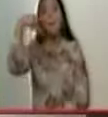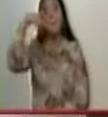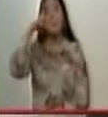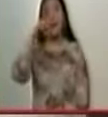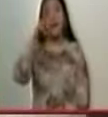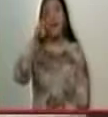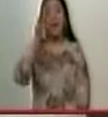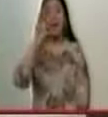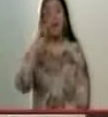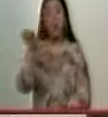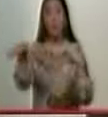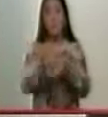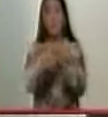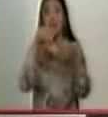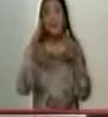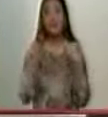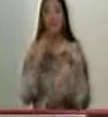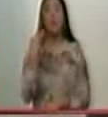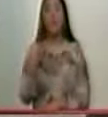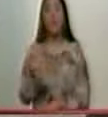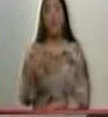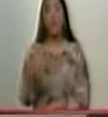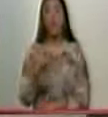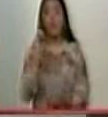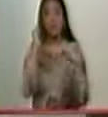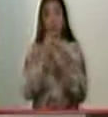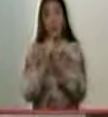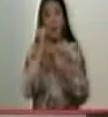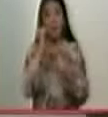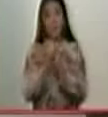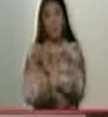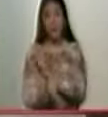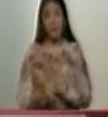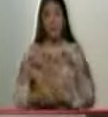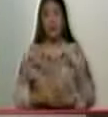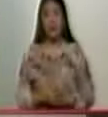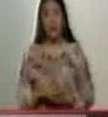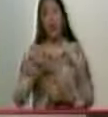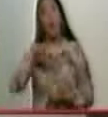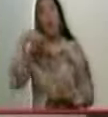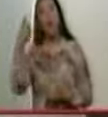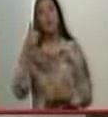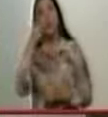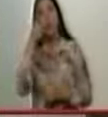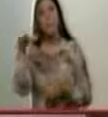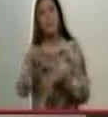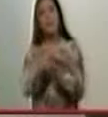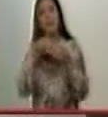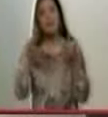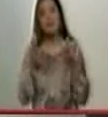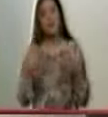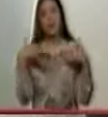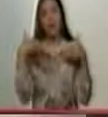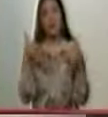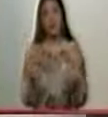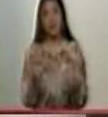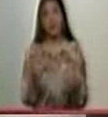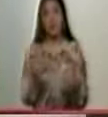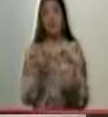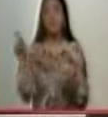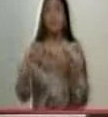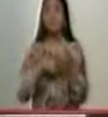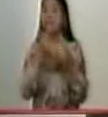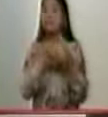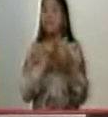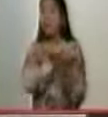ministro del Poder Popular para la Juventud y el Deporte, Henry Ventura, quien es el ministro del Poder Popular para la Salud. Este acto lo encabeza